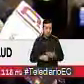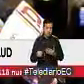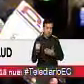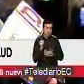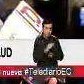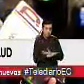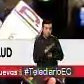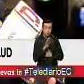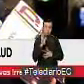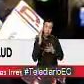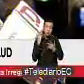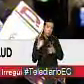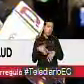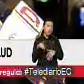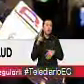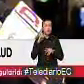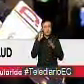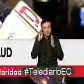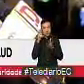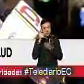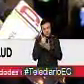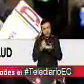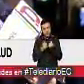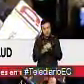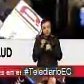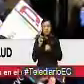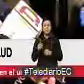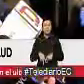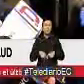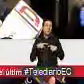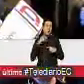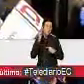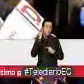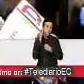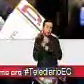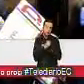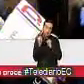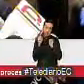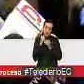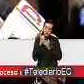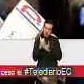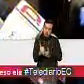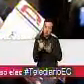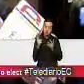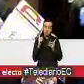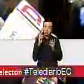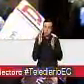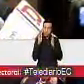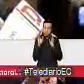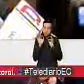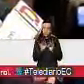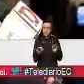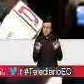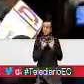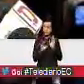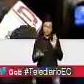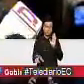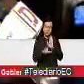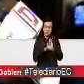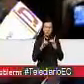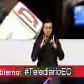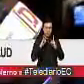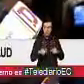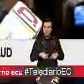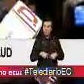de cuál haya sido su causa, deba ser atendida. Es salvarle la vida a la mujer. Ese es el espíritu. El Código Orgánico de la Salud